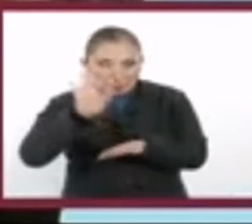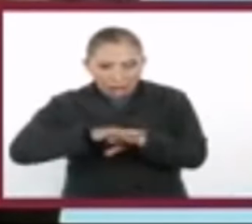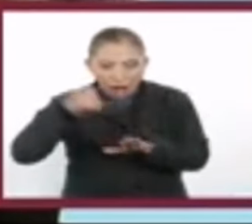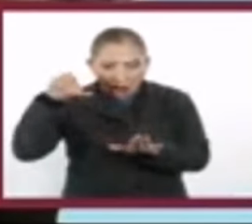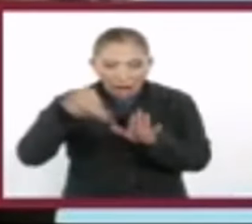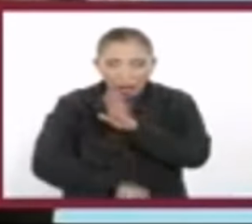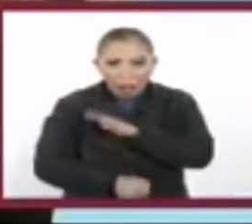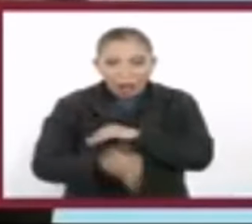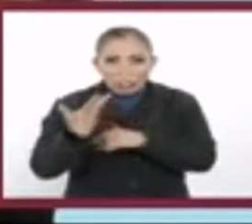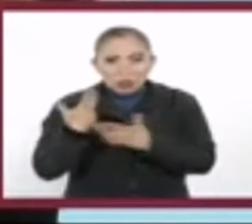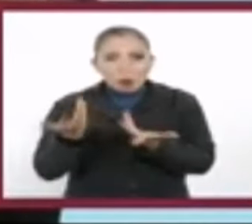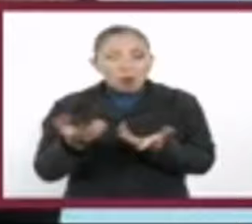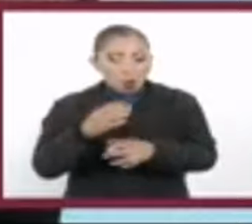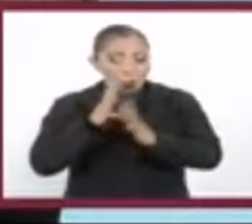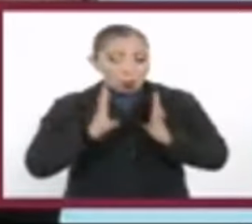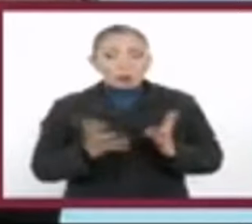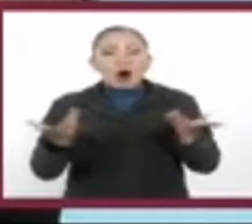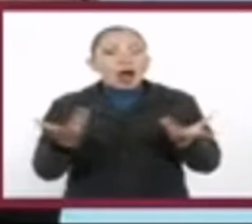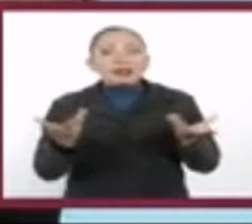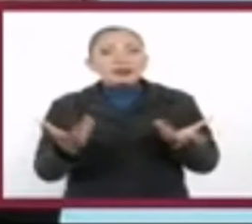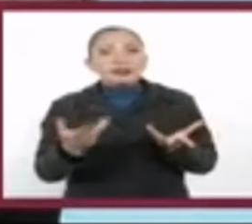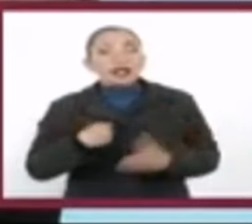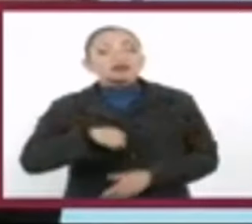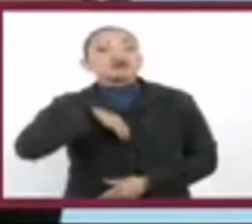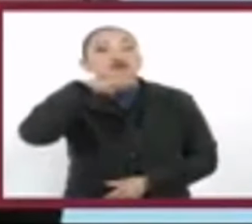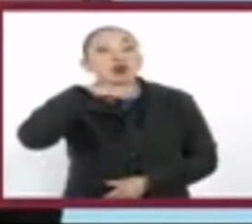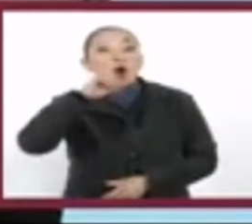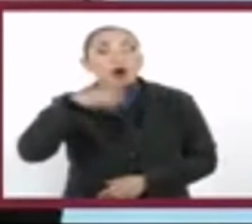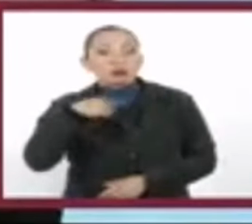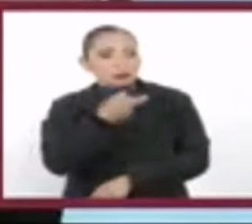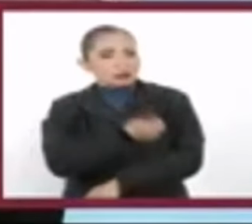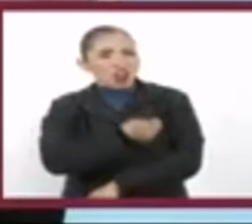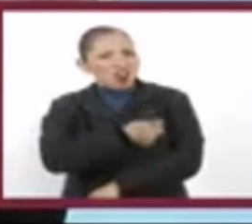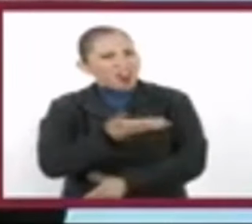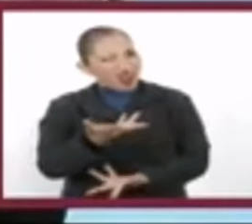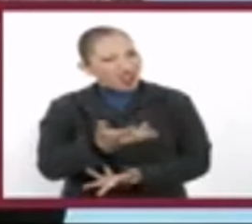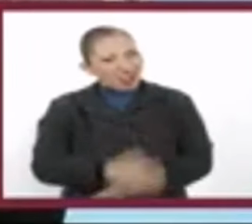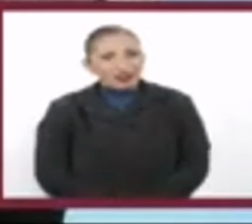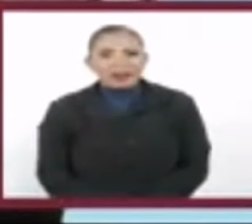un poco más de las respuestas mecánicas involuntarias o reflejas.